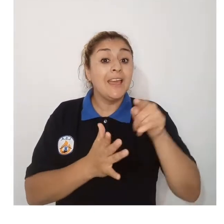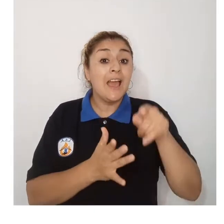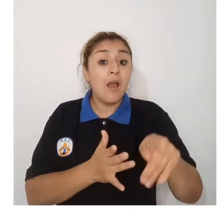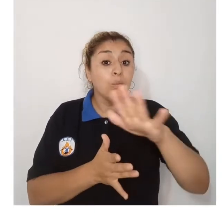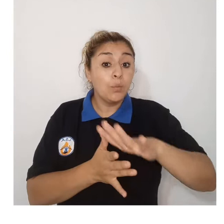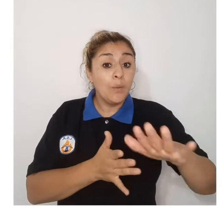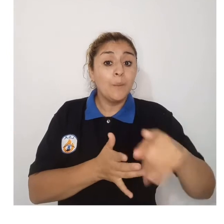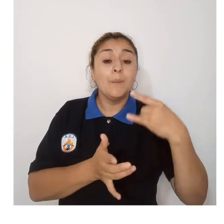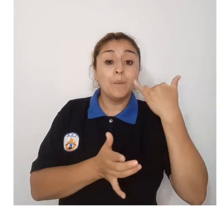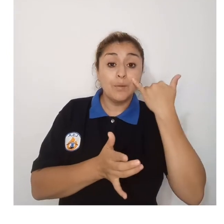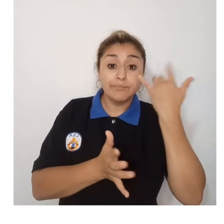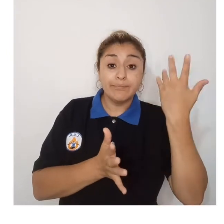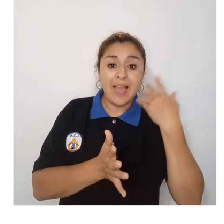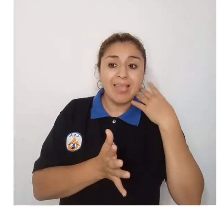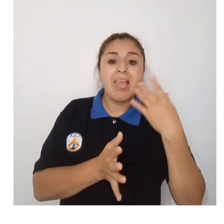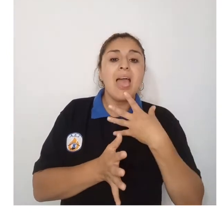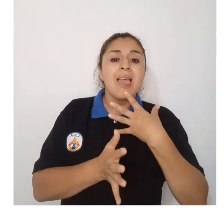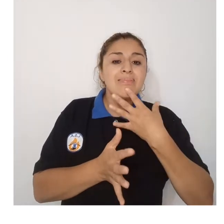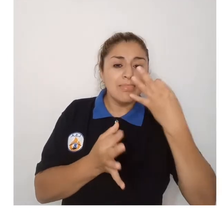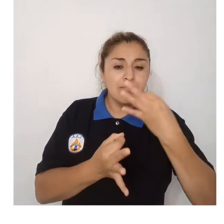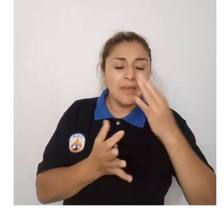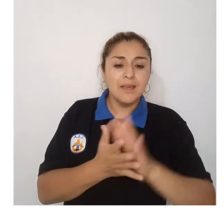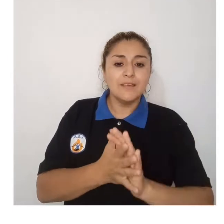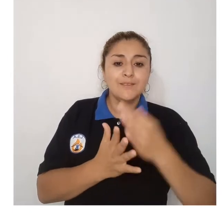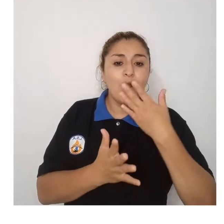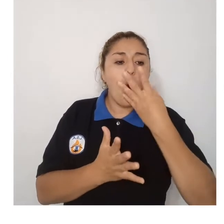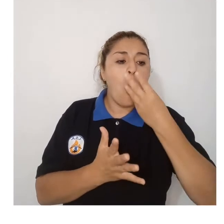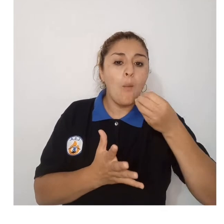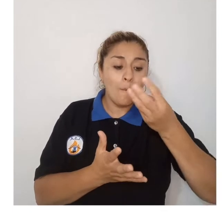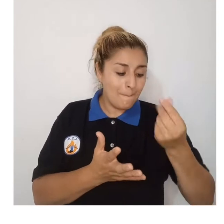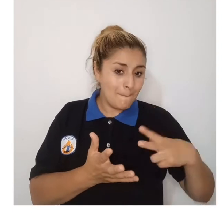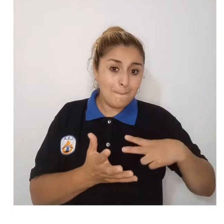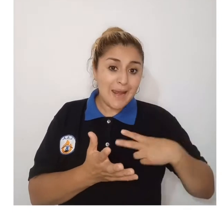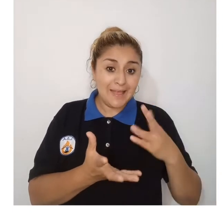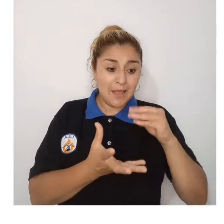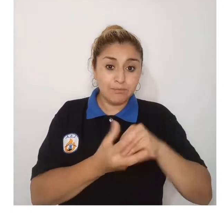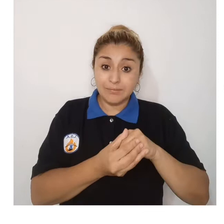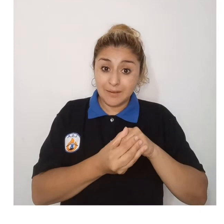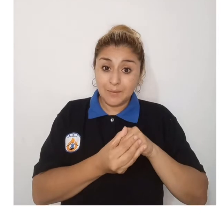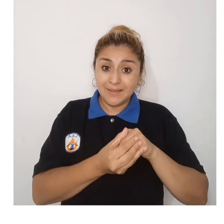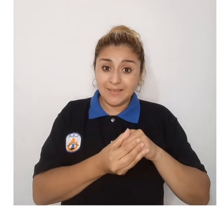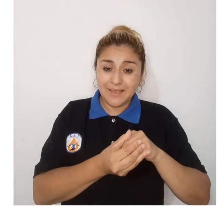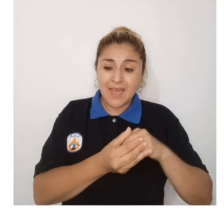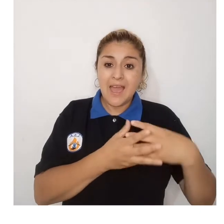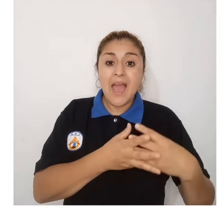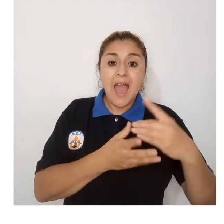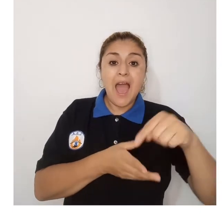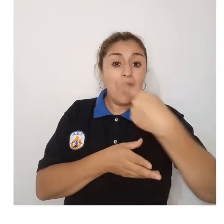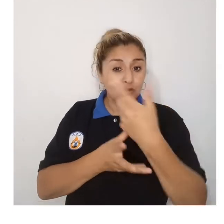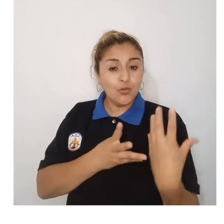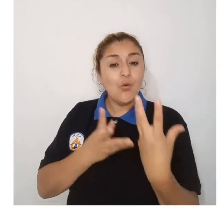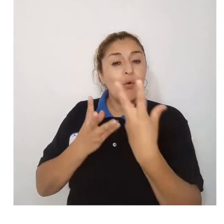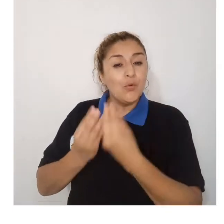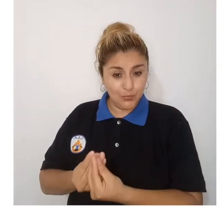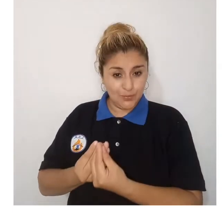para los pobres que hay entre los santos que están en jerusalén pues me pareció bueno y son deudores a ellos